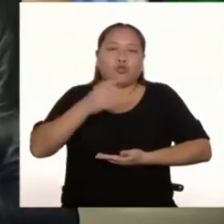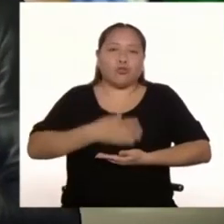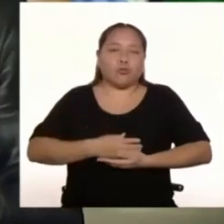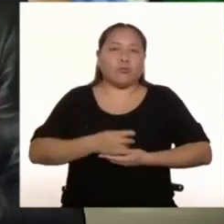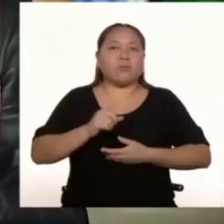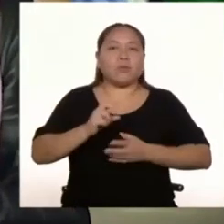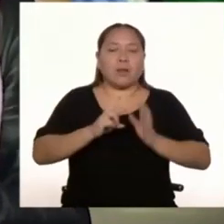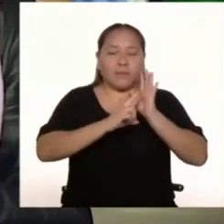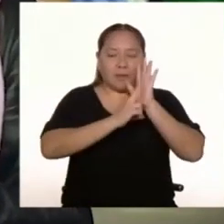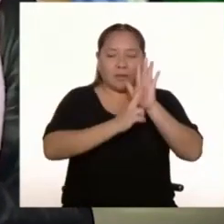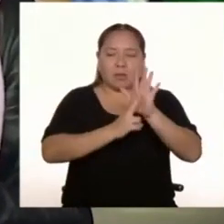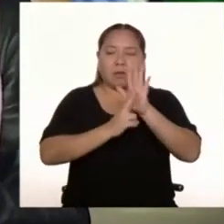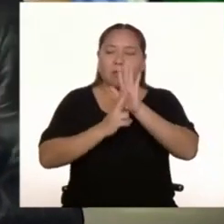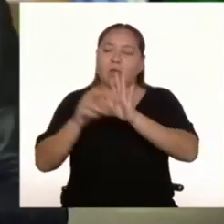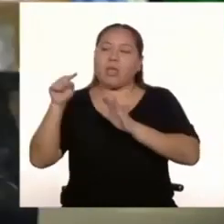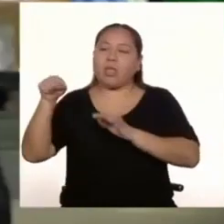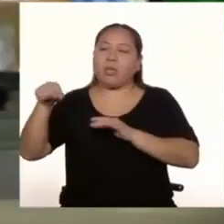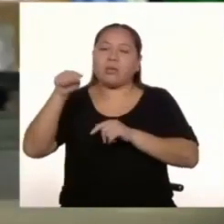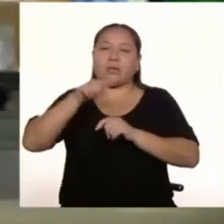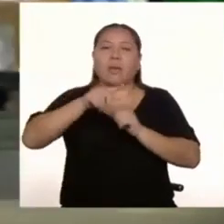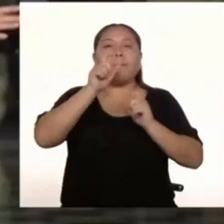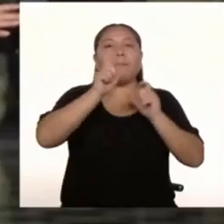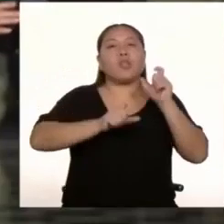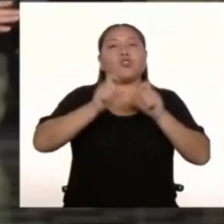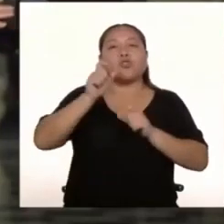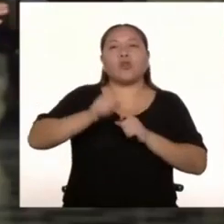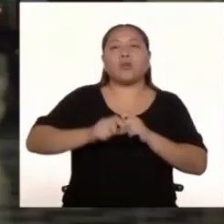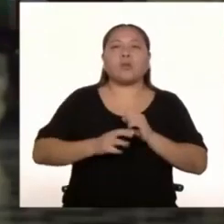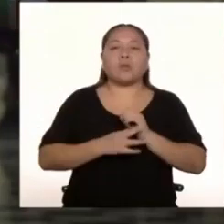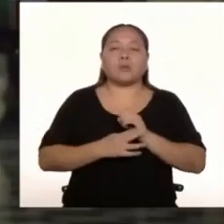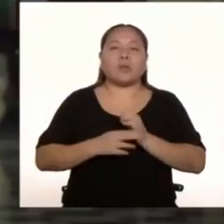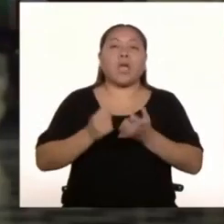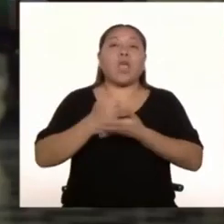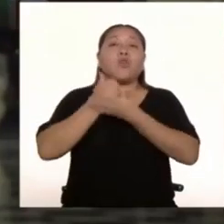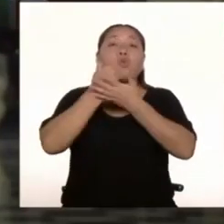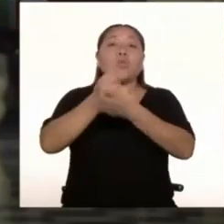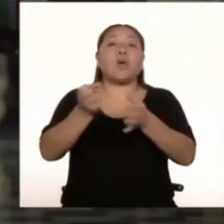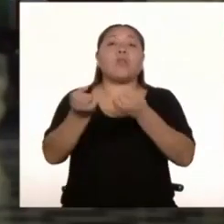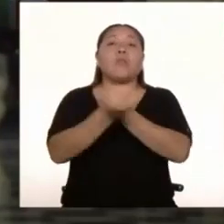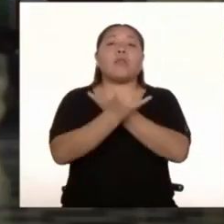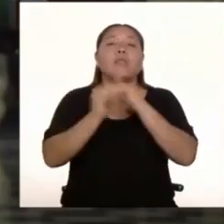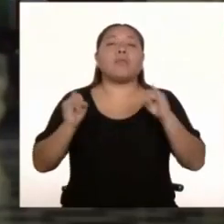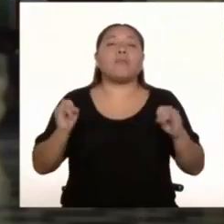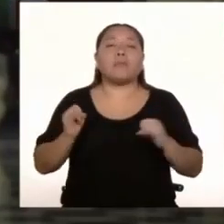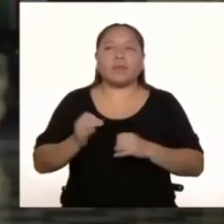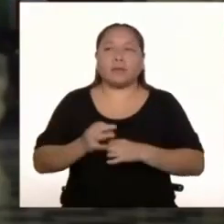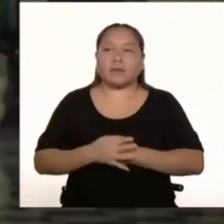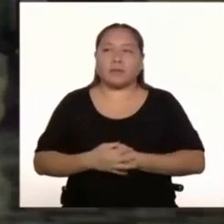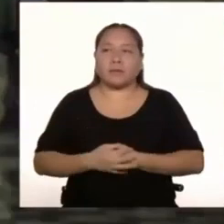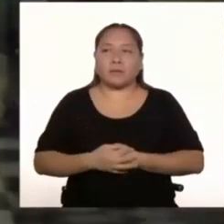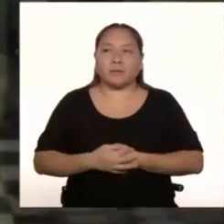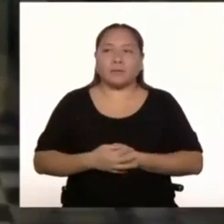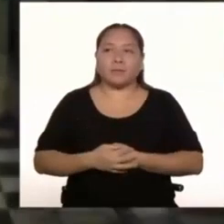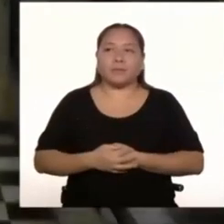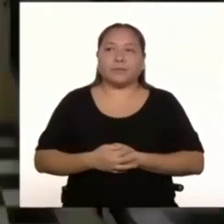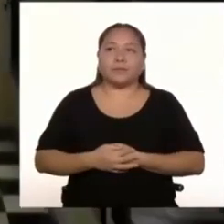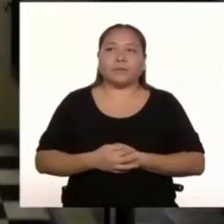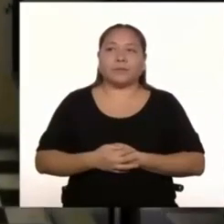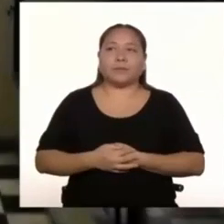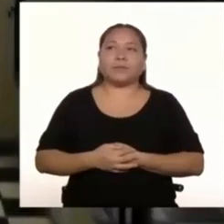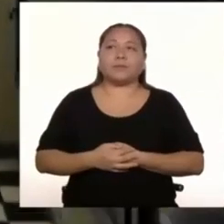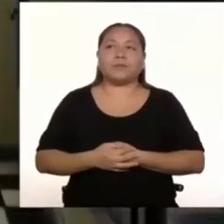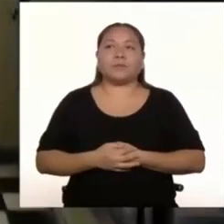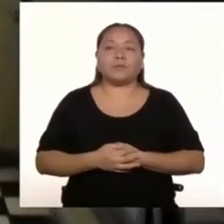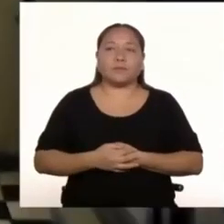principales de nuestra gesta libertaria.